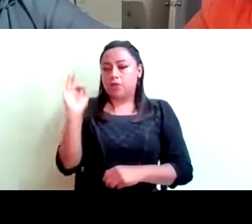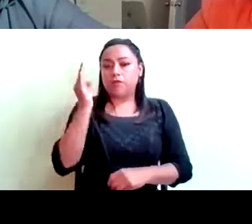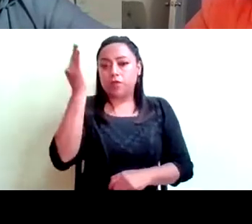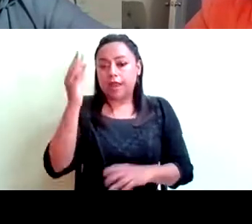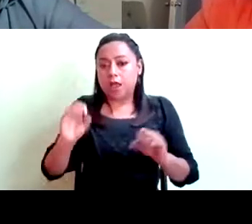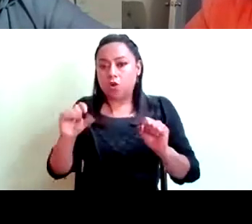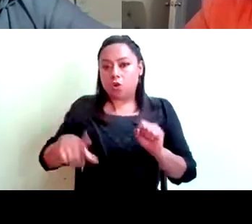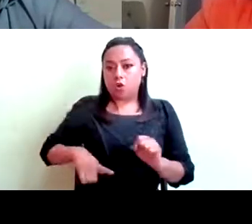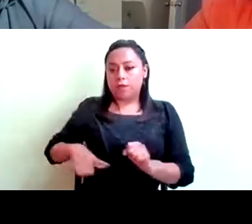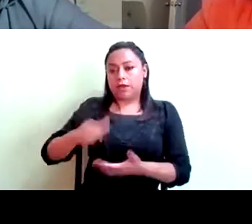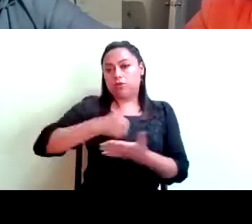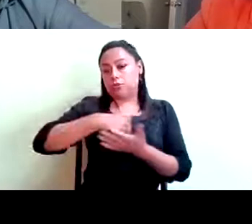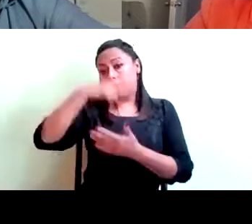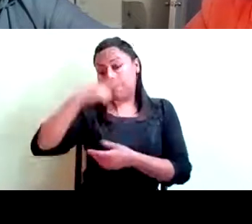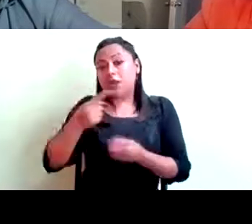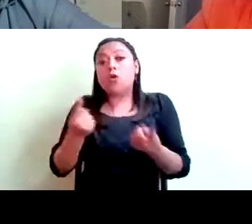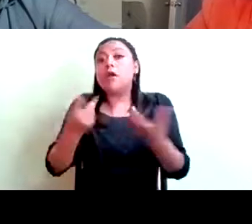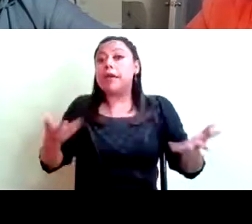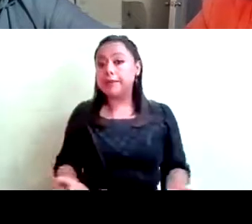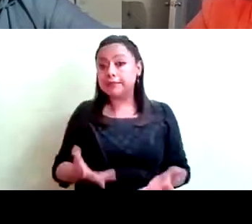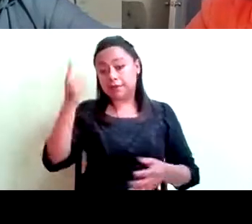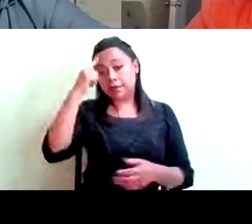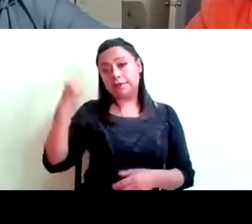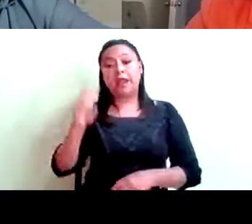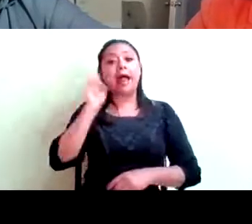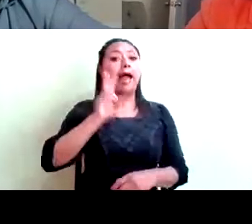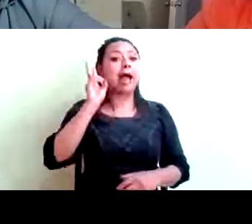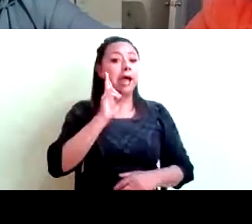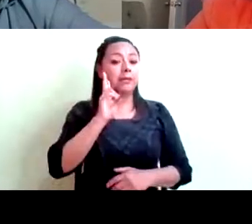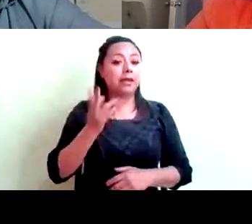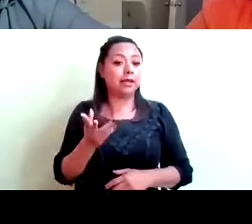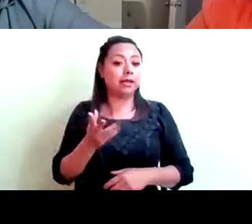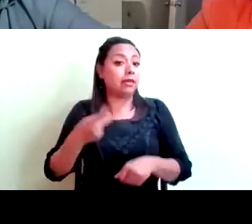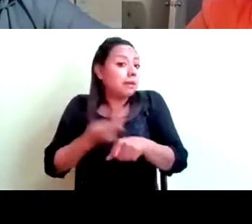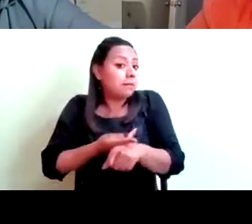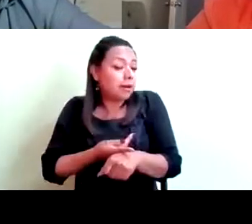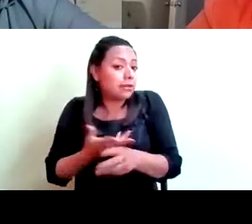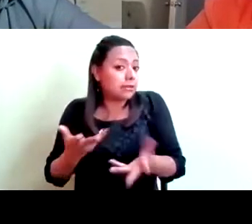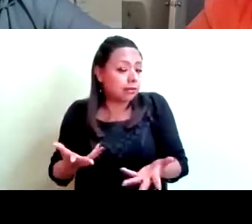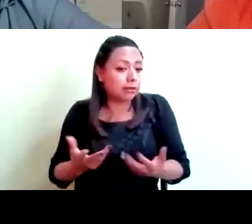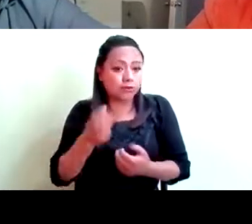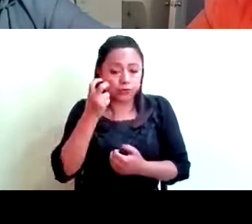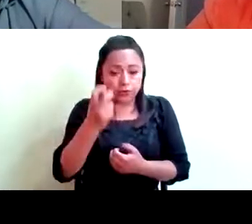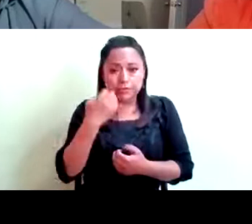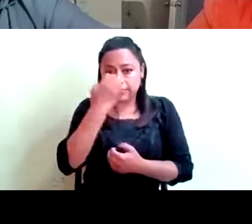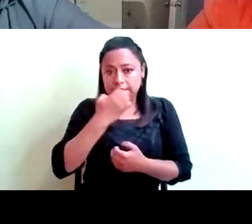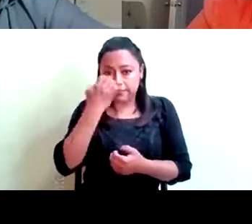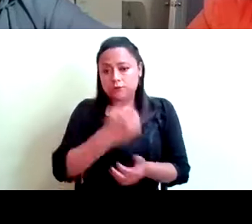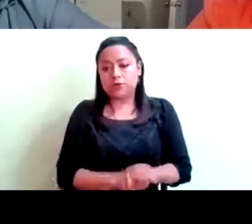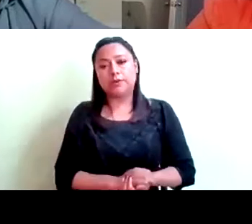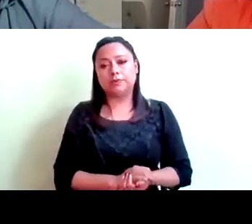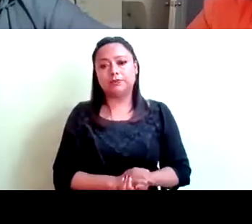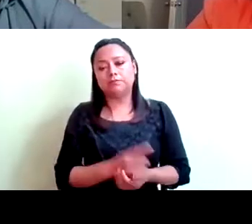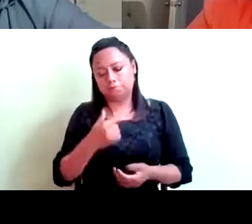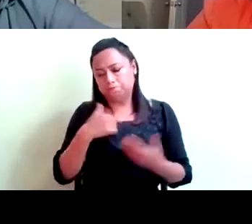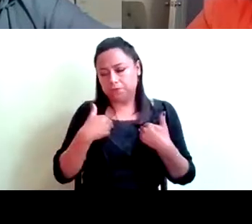de la ciudad en este sentido para ver realmente pues qué es lo que va a pasar con estas escuelas? Entiendo que